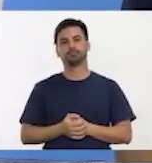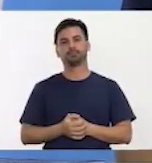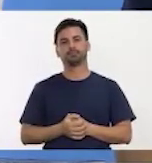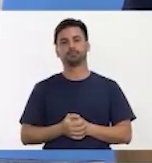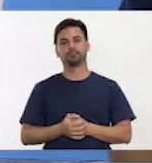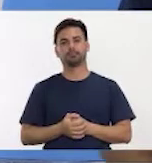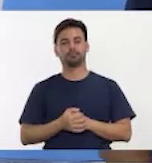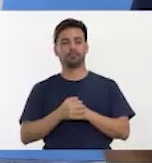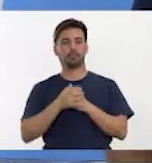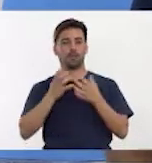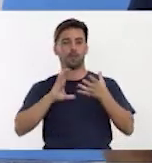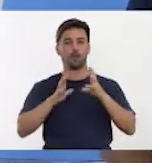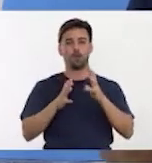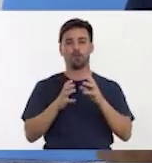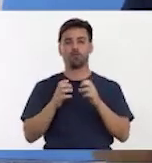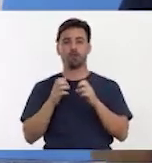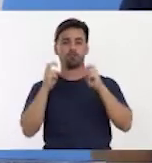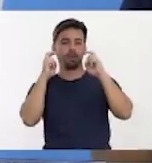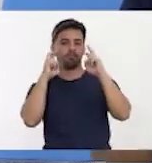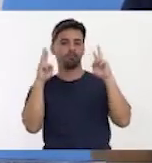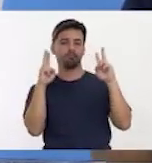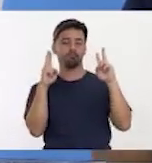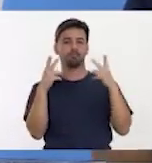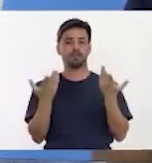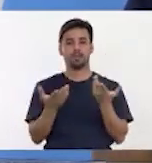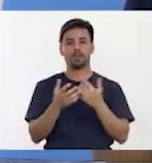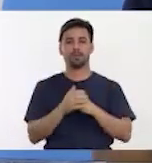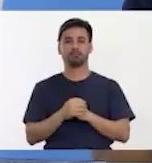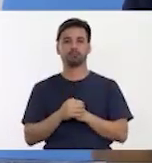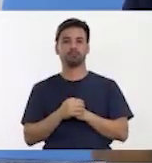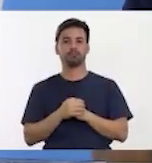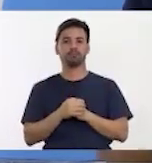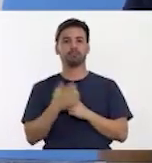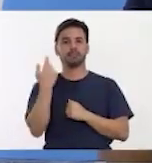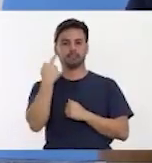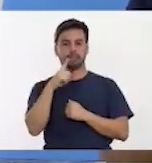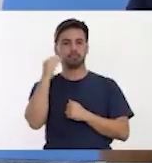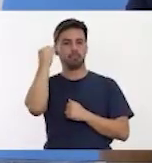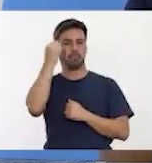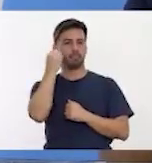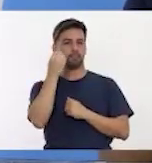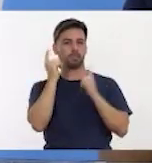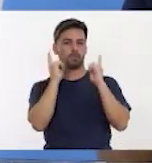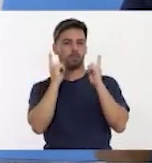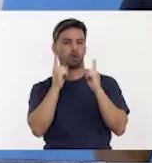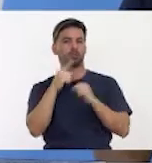la calidad de vida y en la estabilidad política de estos países.